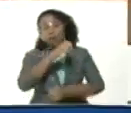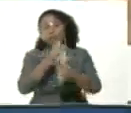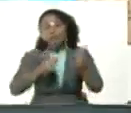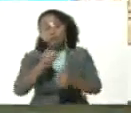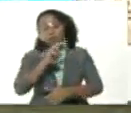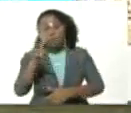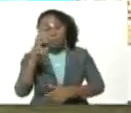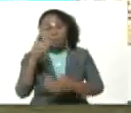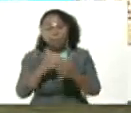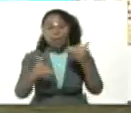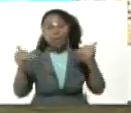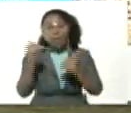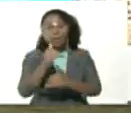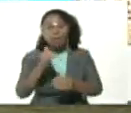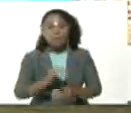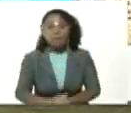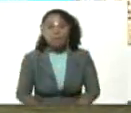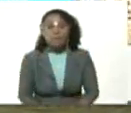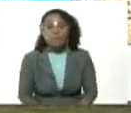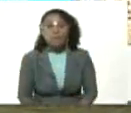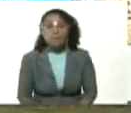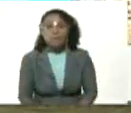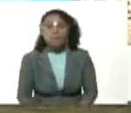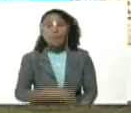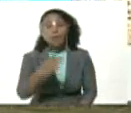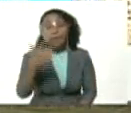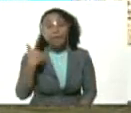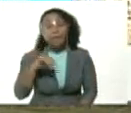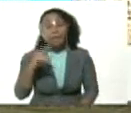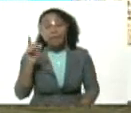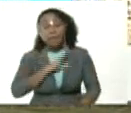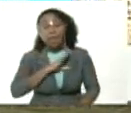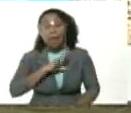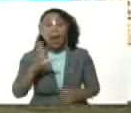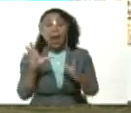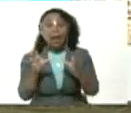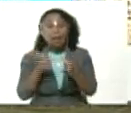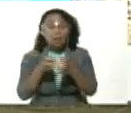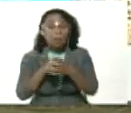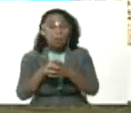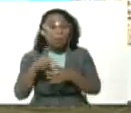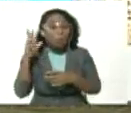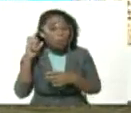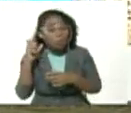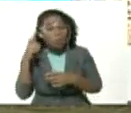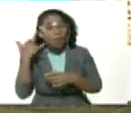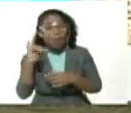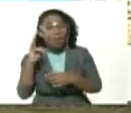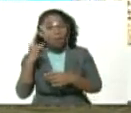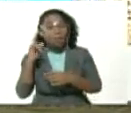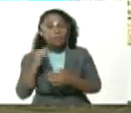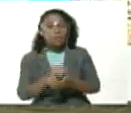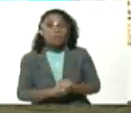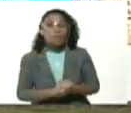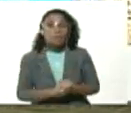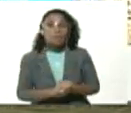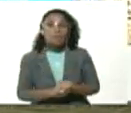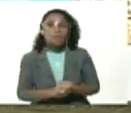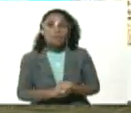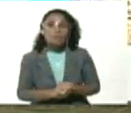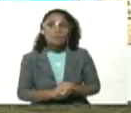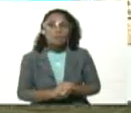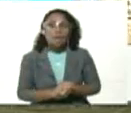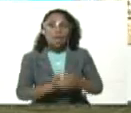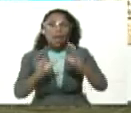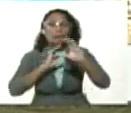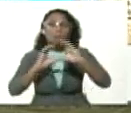mayor, señor ministro. Ustedes tienen que tener equipos escuchando la crítica que hay en los